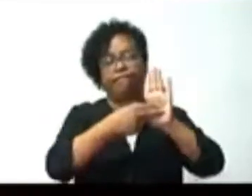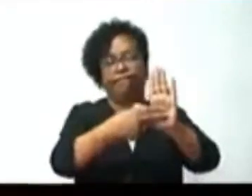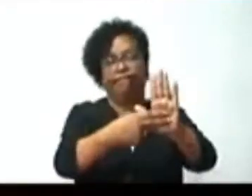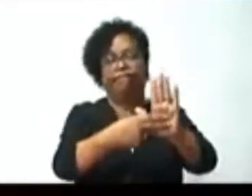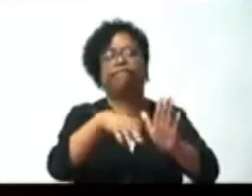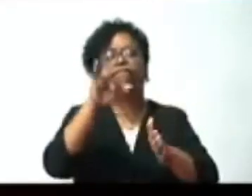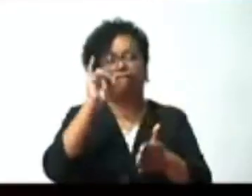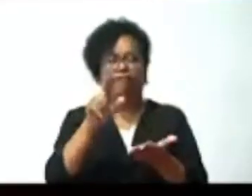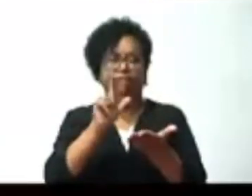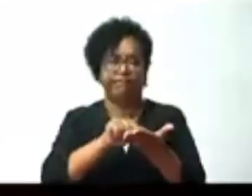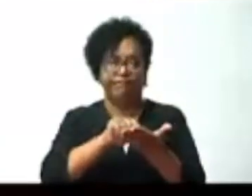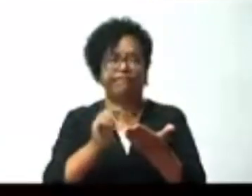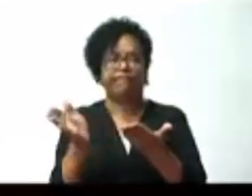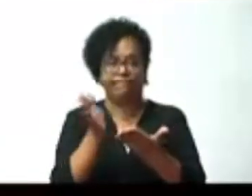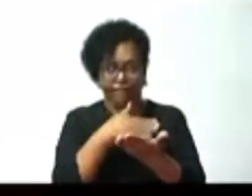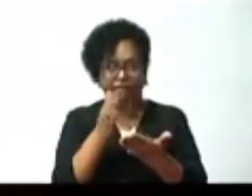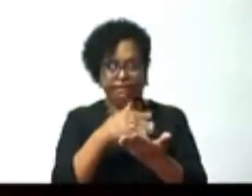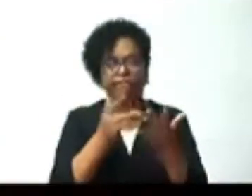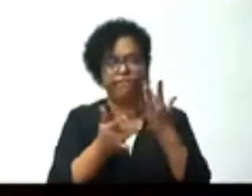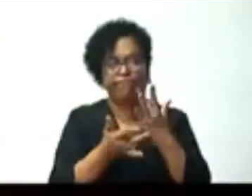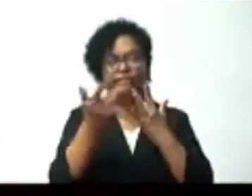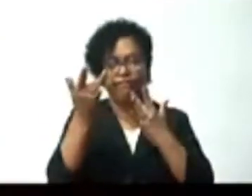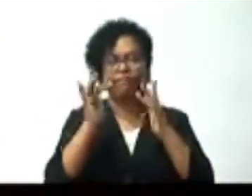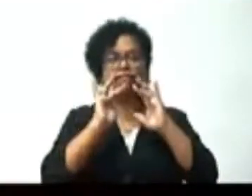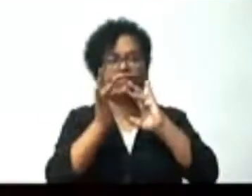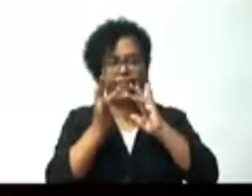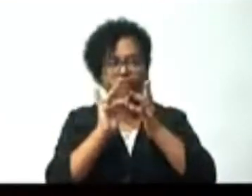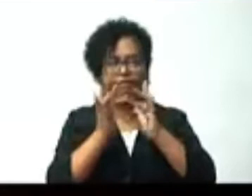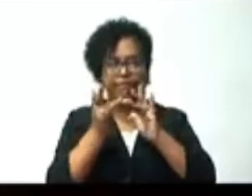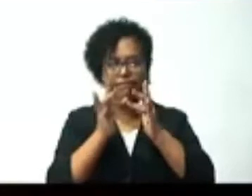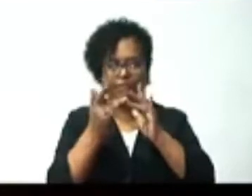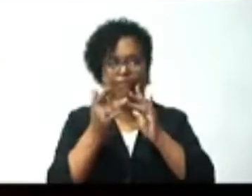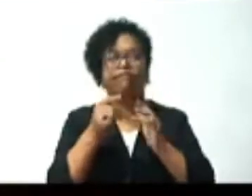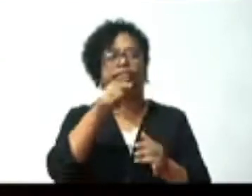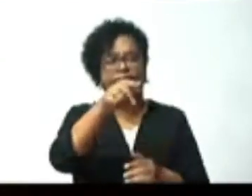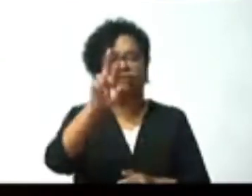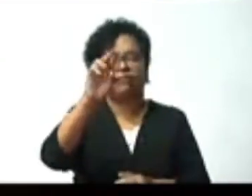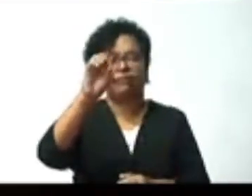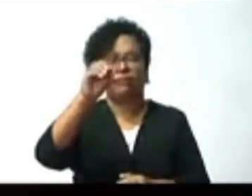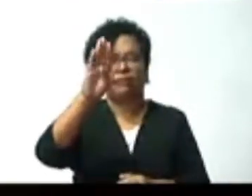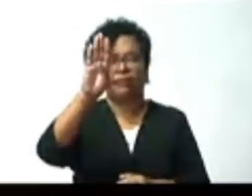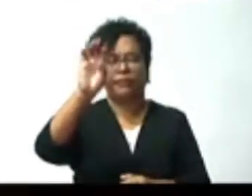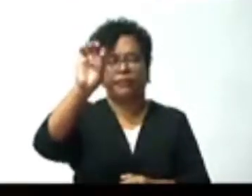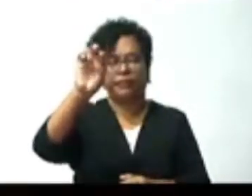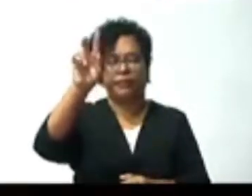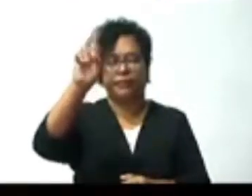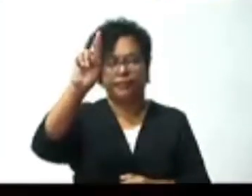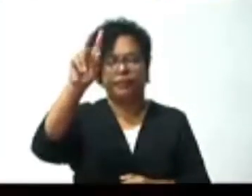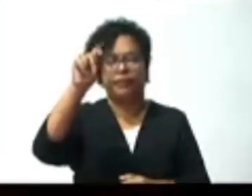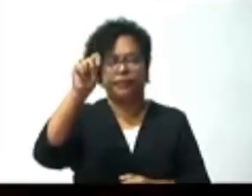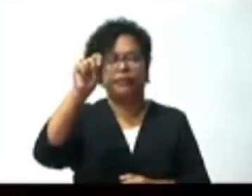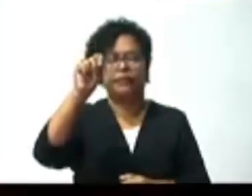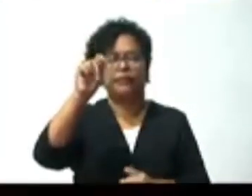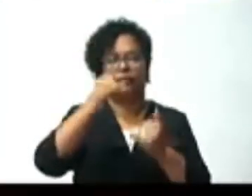Oriental y reconocer a su proponente, Robert Vargas. Pedimos el voto de